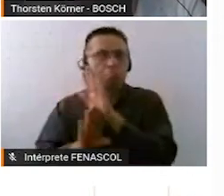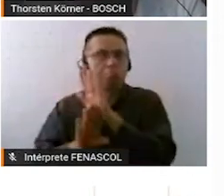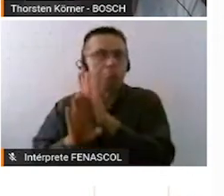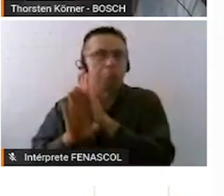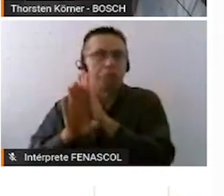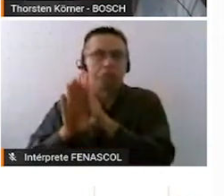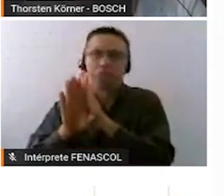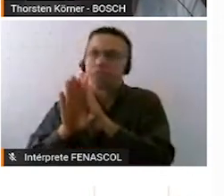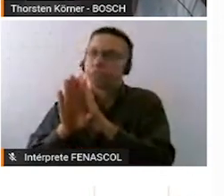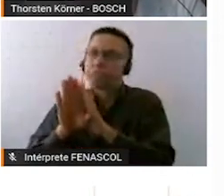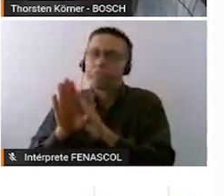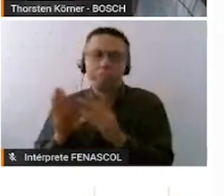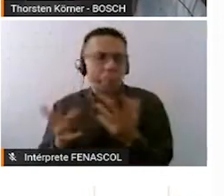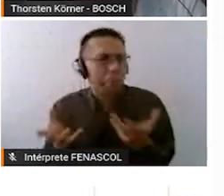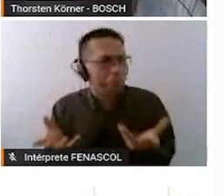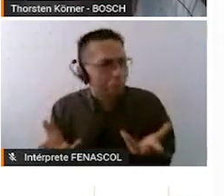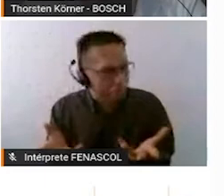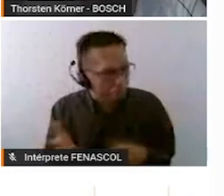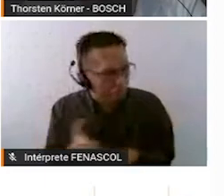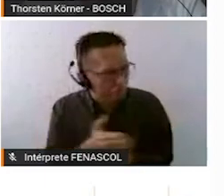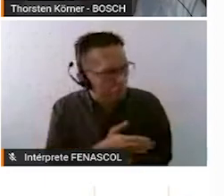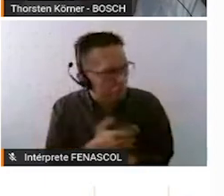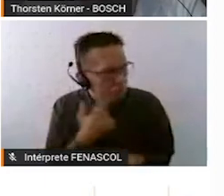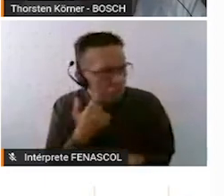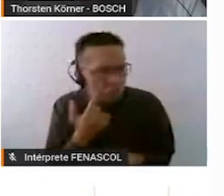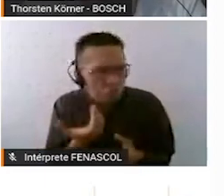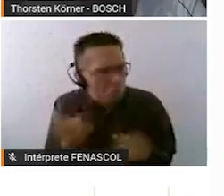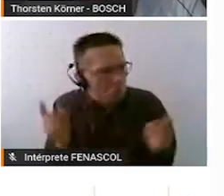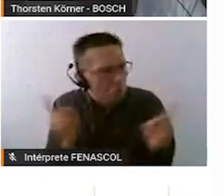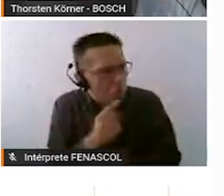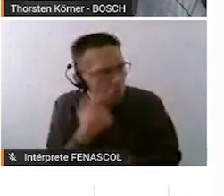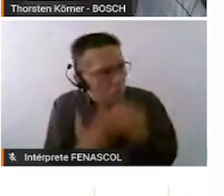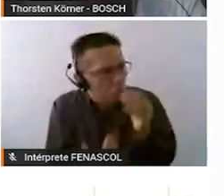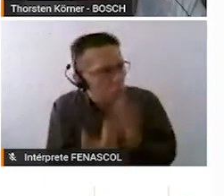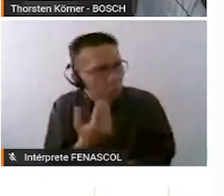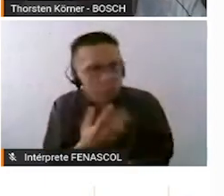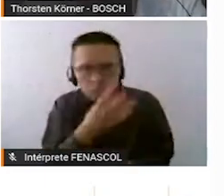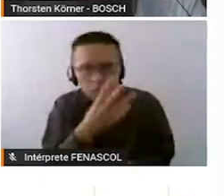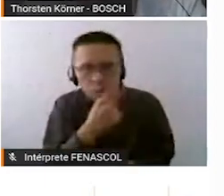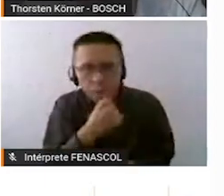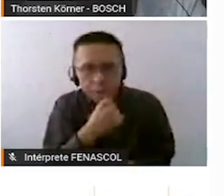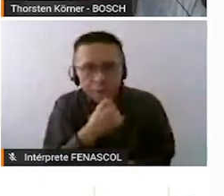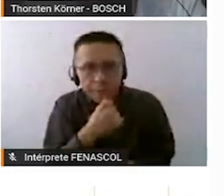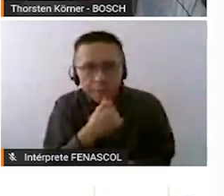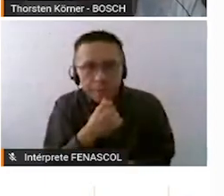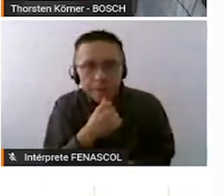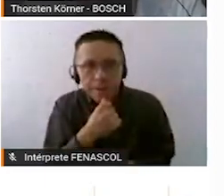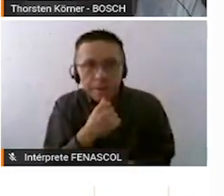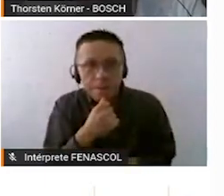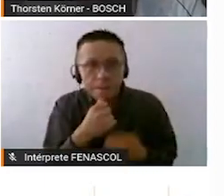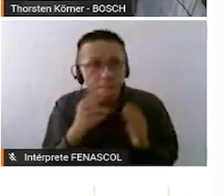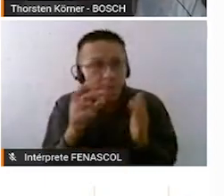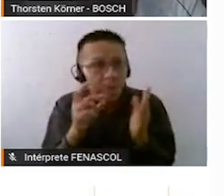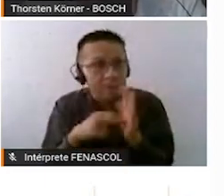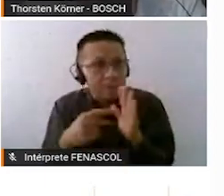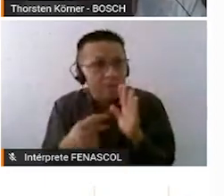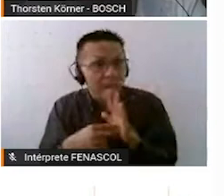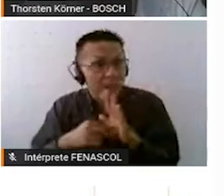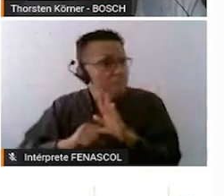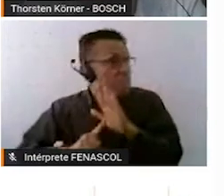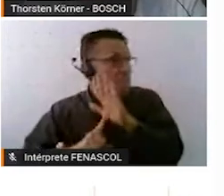realidad esto ya era lo que tenía antes. ¿Ya? Hay que tener mucho cuidado con eso. No siempre significa el éxito que se